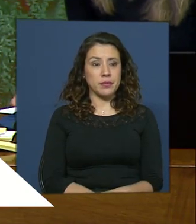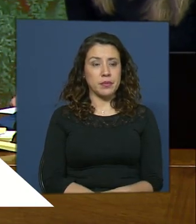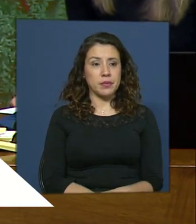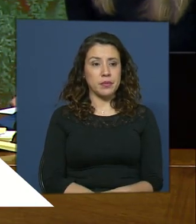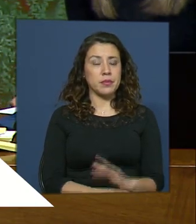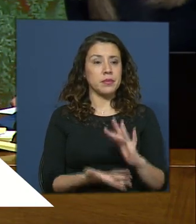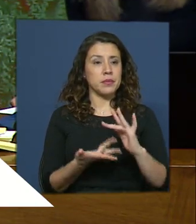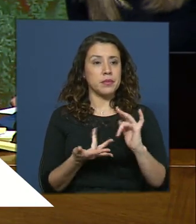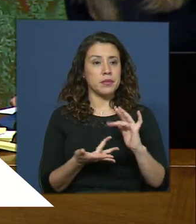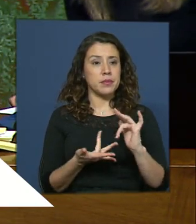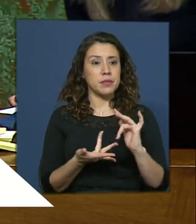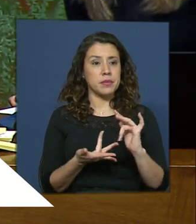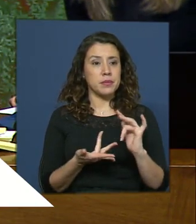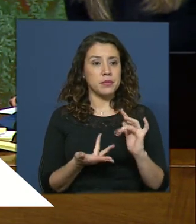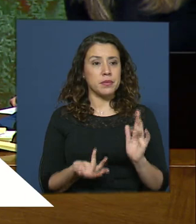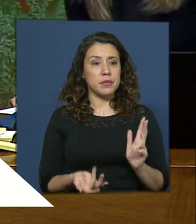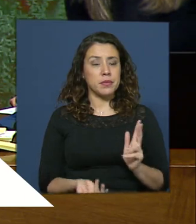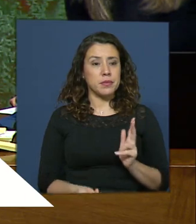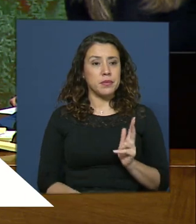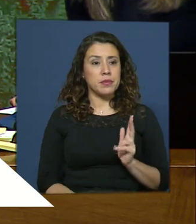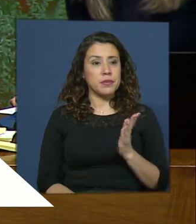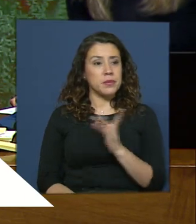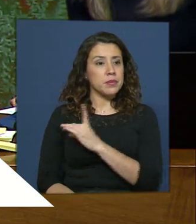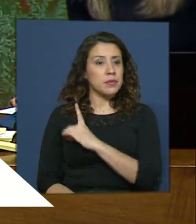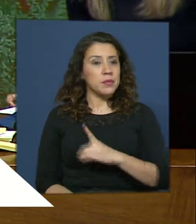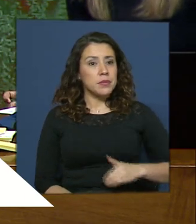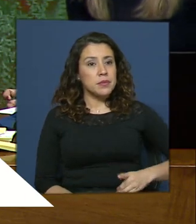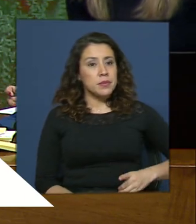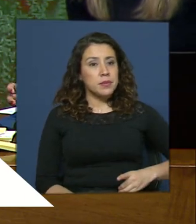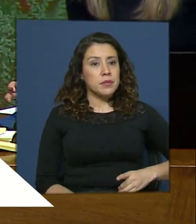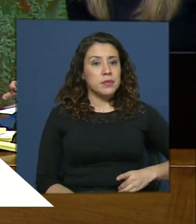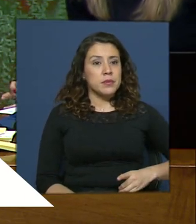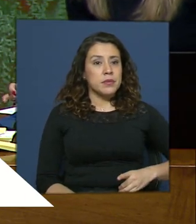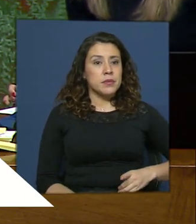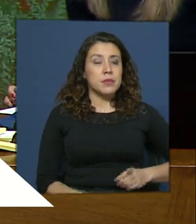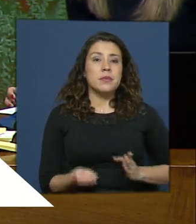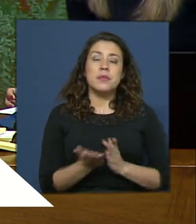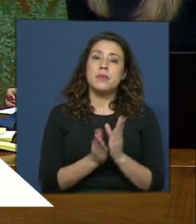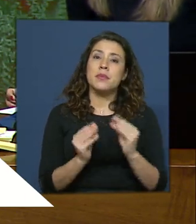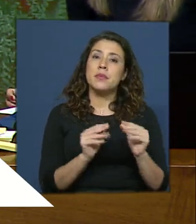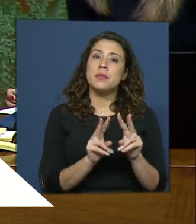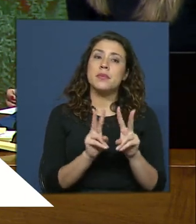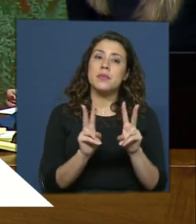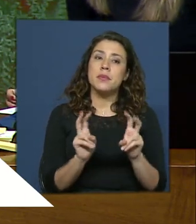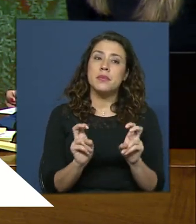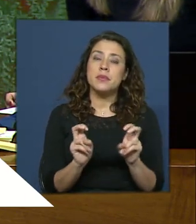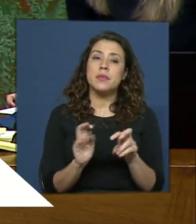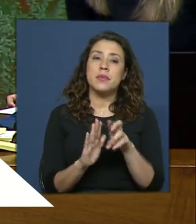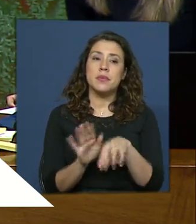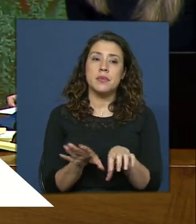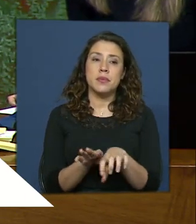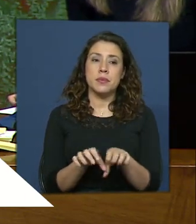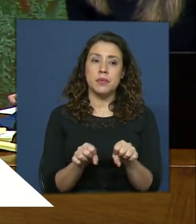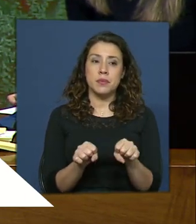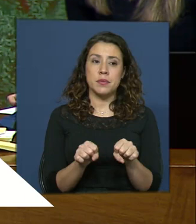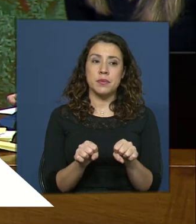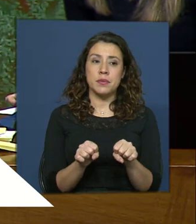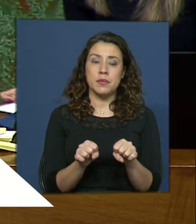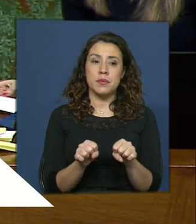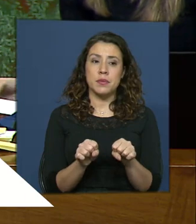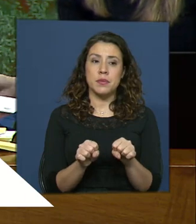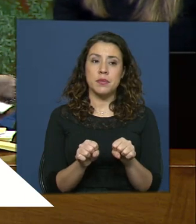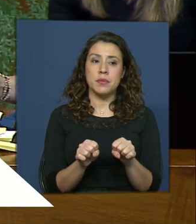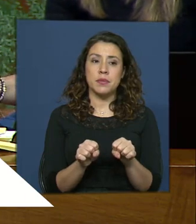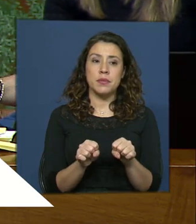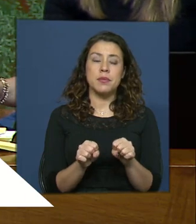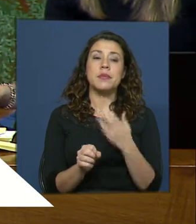Discúlpeme, señor diputado, estamos entrando en los temas de resolución y proyecto. Y tenemos